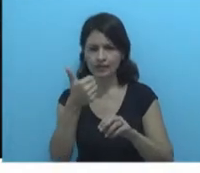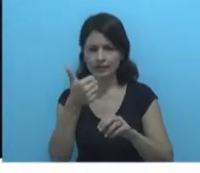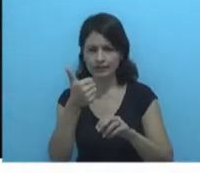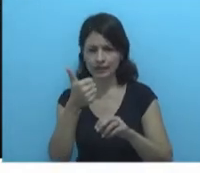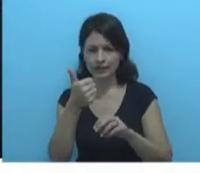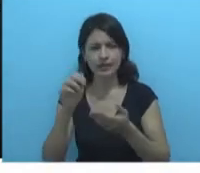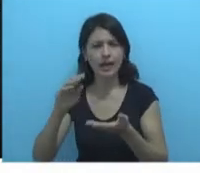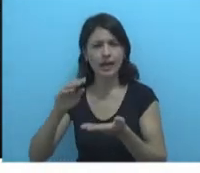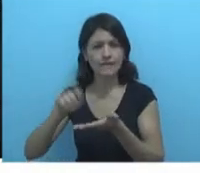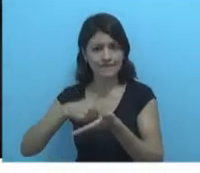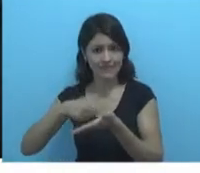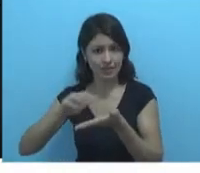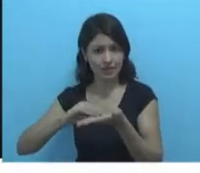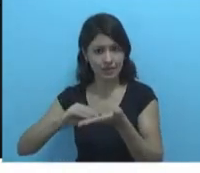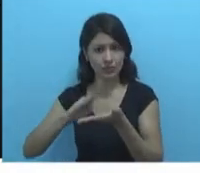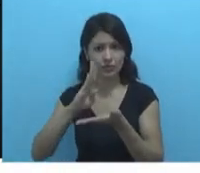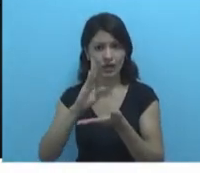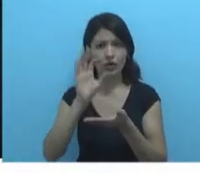diputado Carol